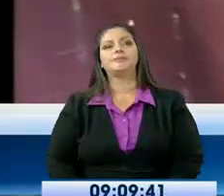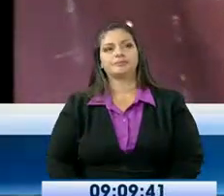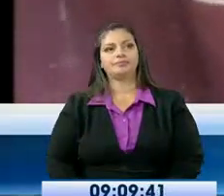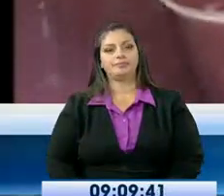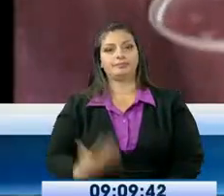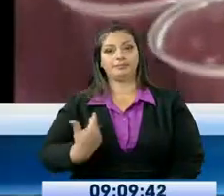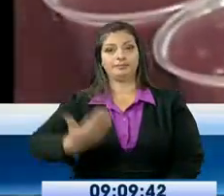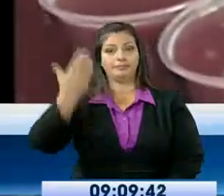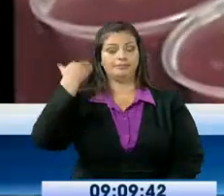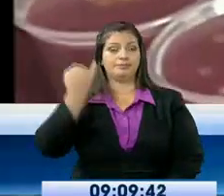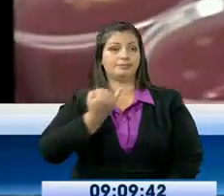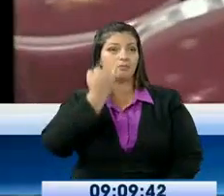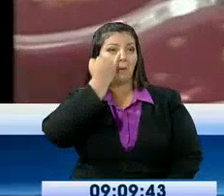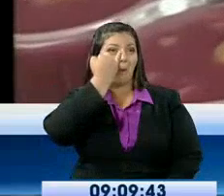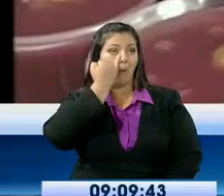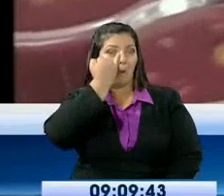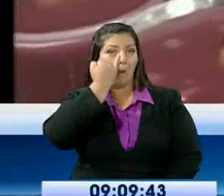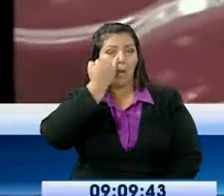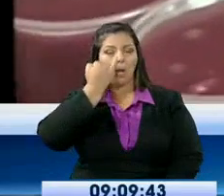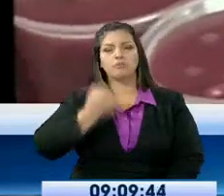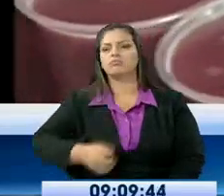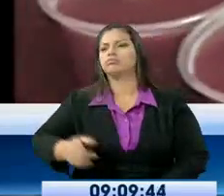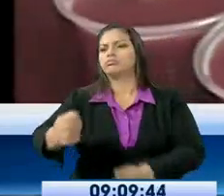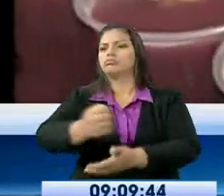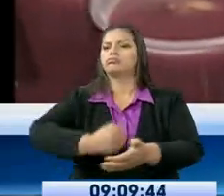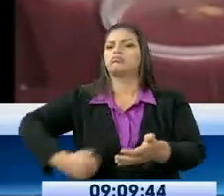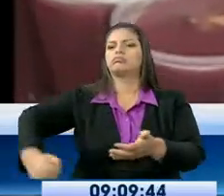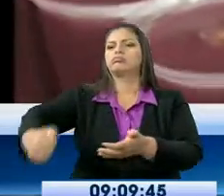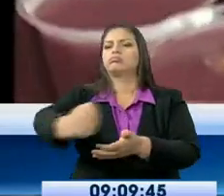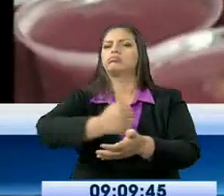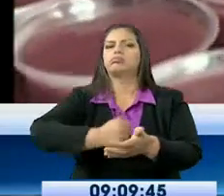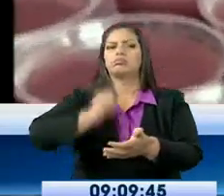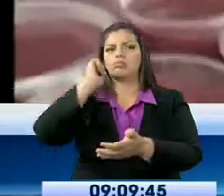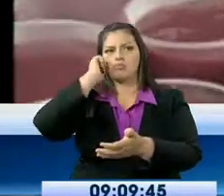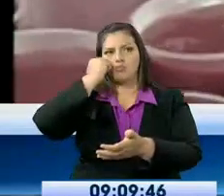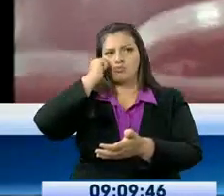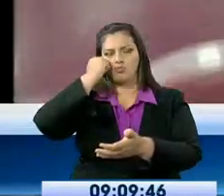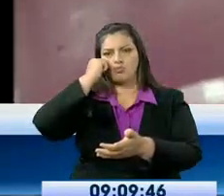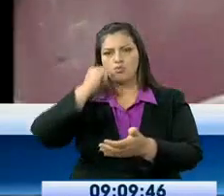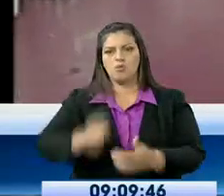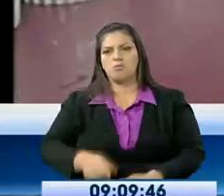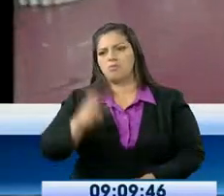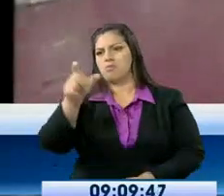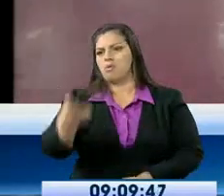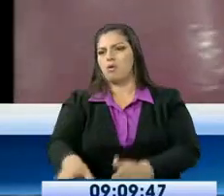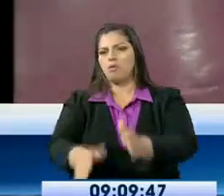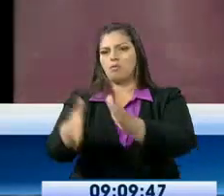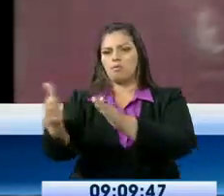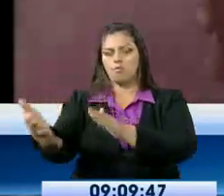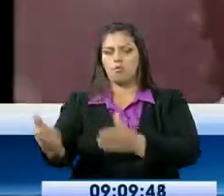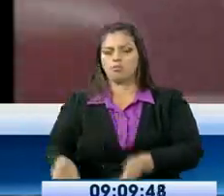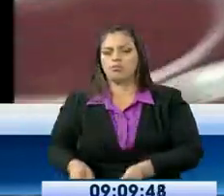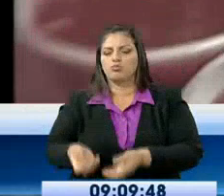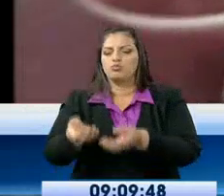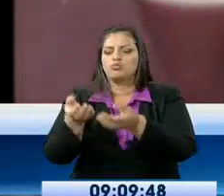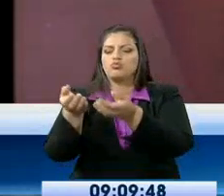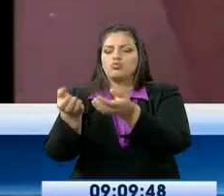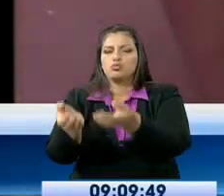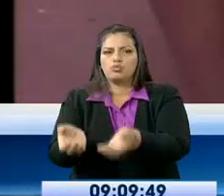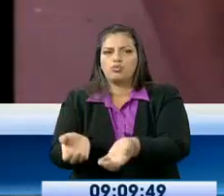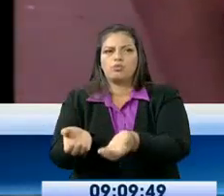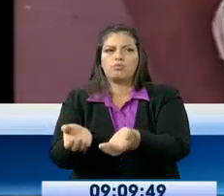América, ya se la mezcló con otras frutas, porque era una bebida, de lo que he podido leer, solamente la harina y agua, nada